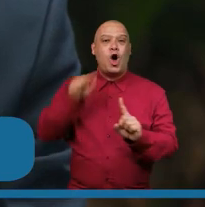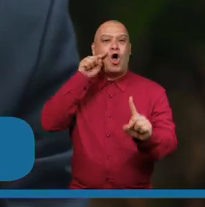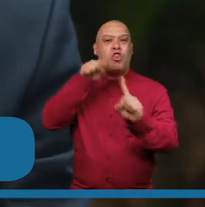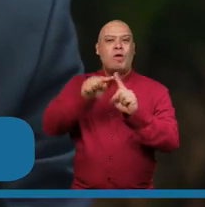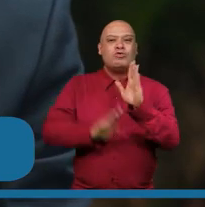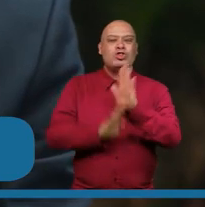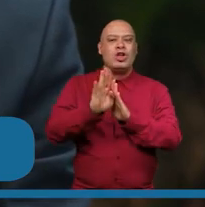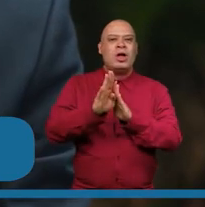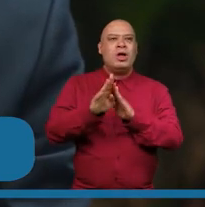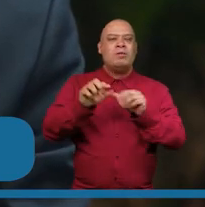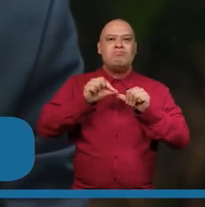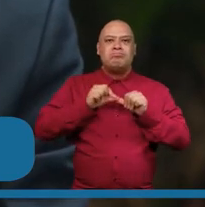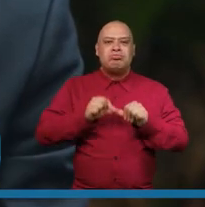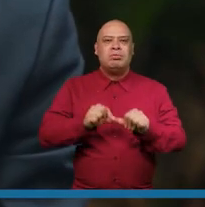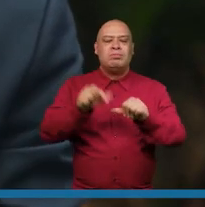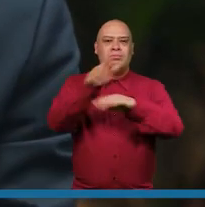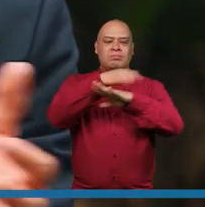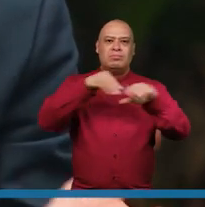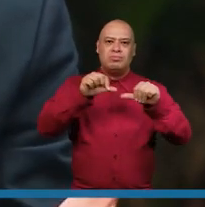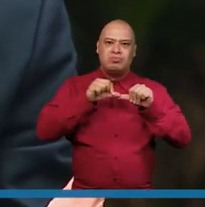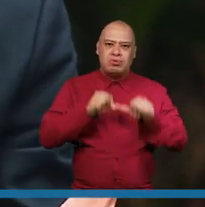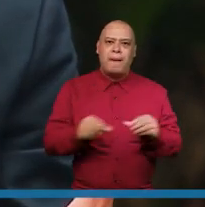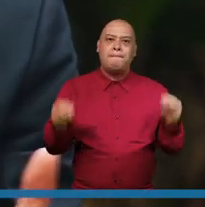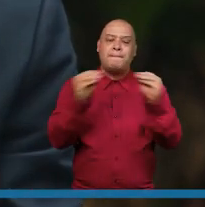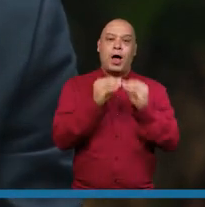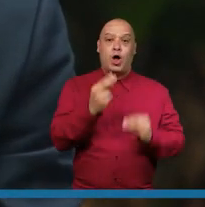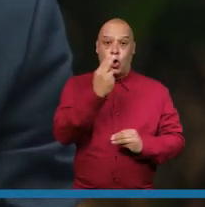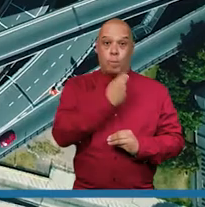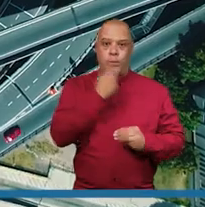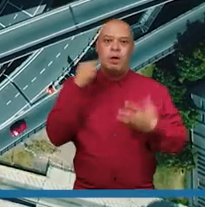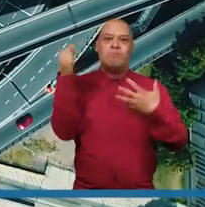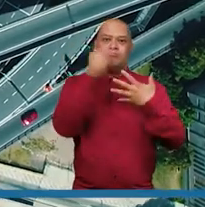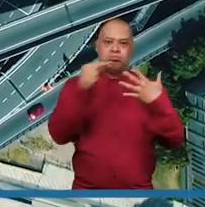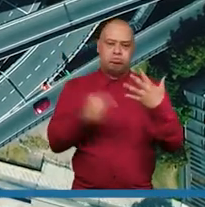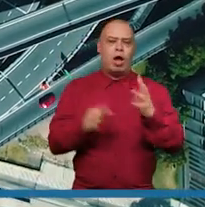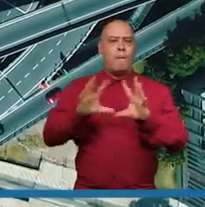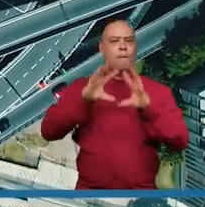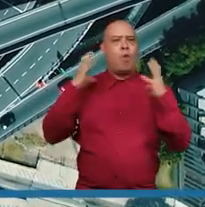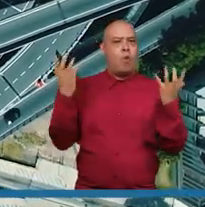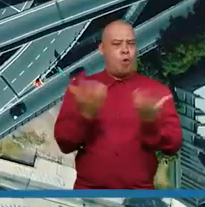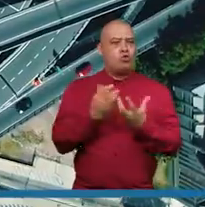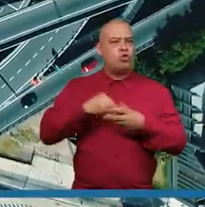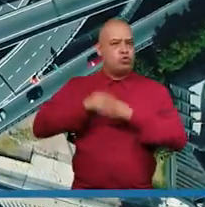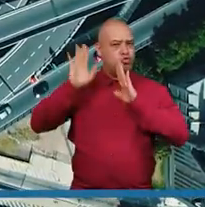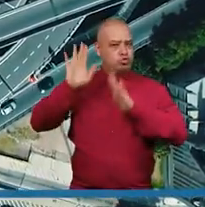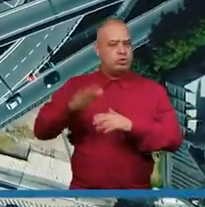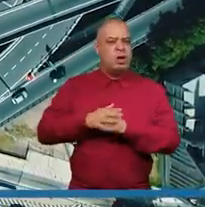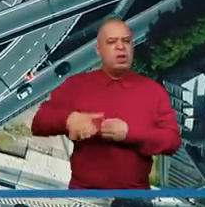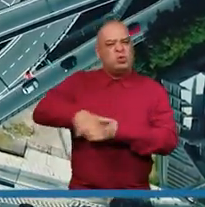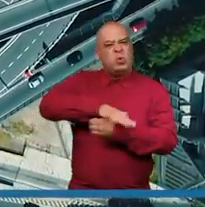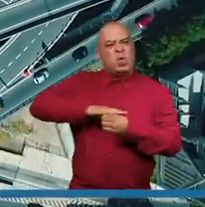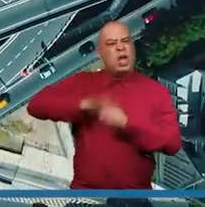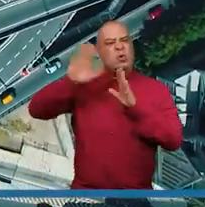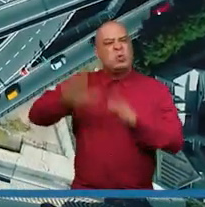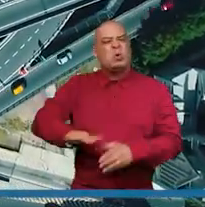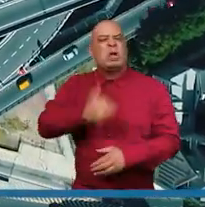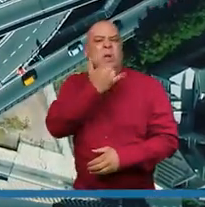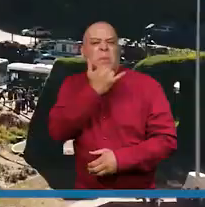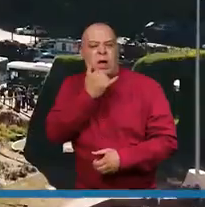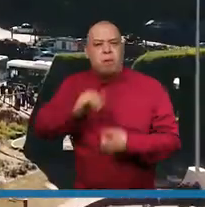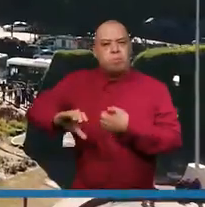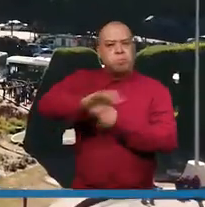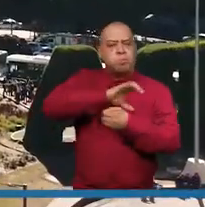objetivos de desarrollo sostenible y también de los compromisos de esa agenda global, de lo que sucede en las ciudades, en los